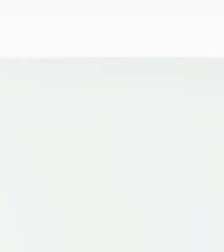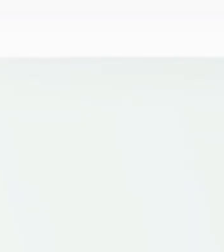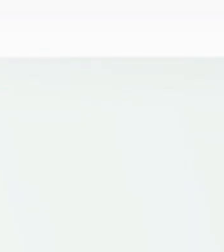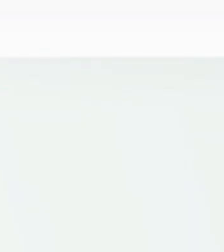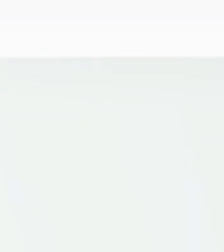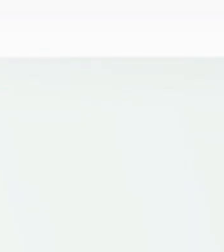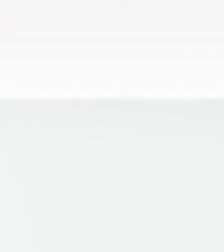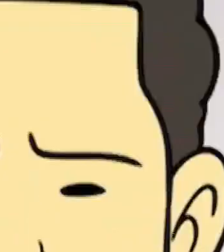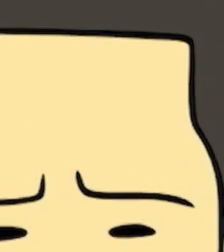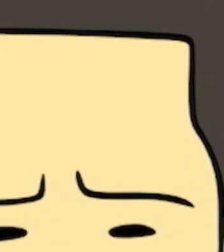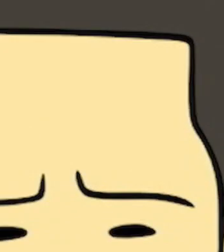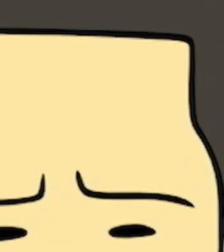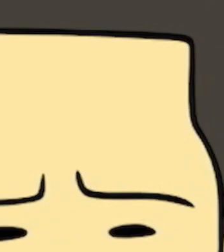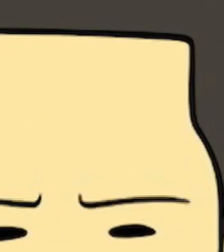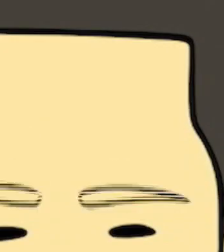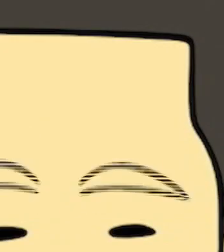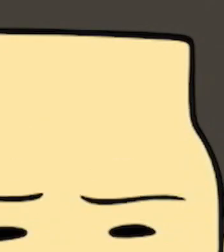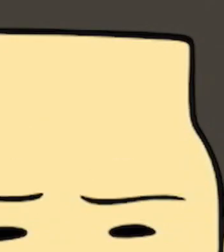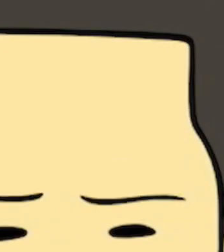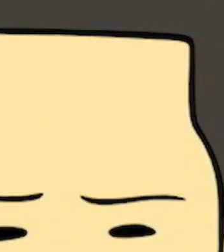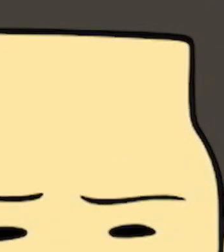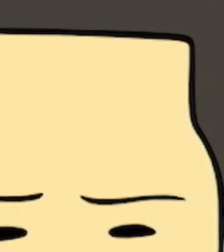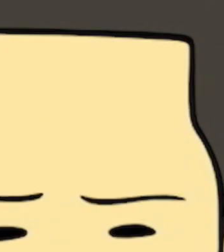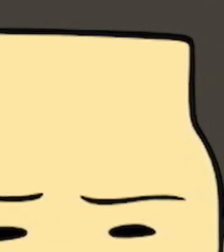de todo lo que cree saber.